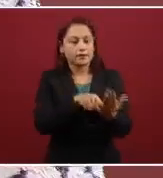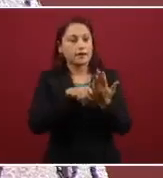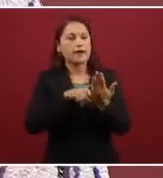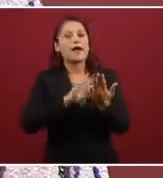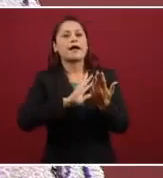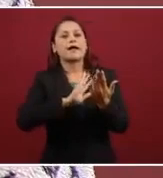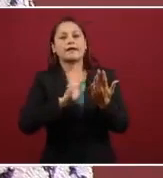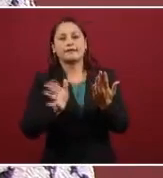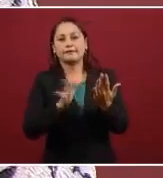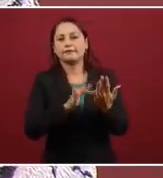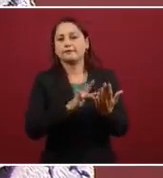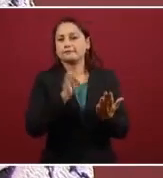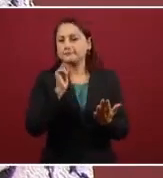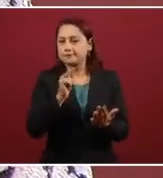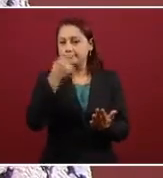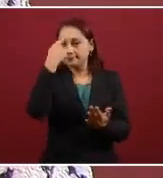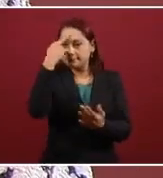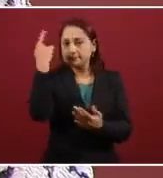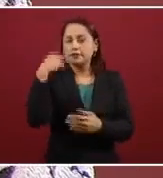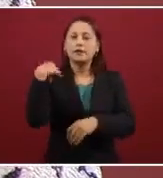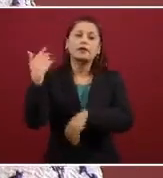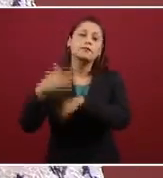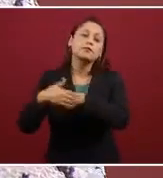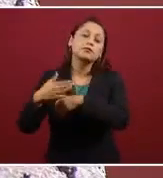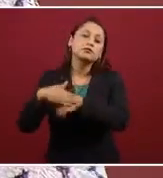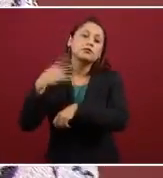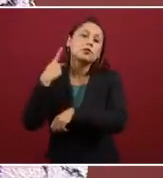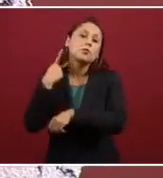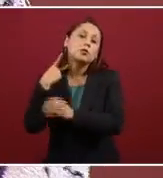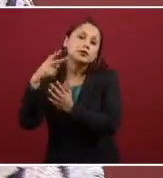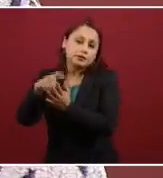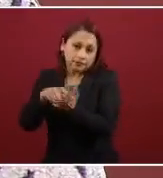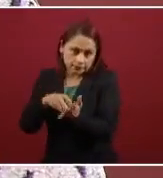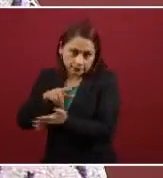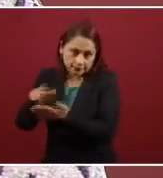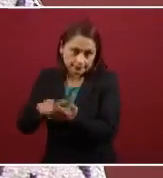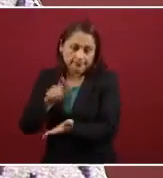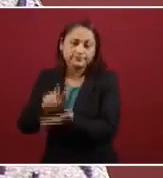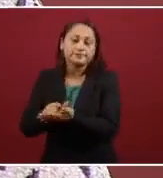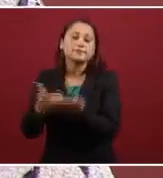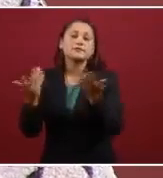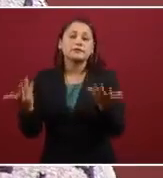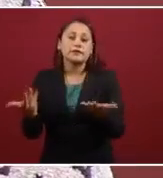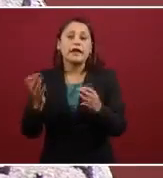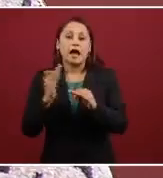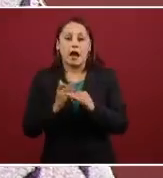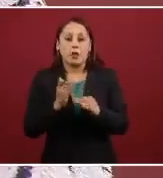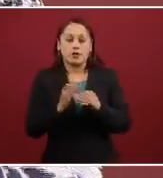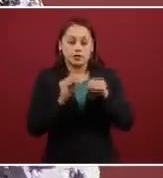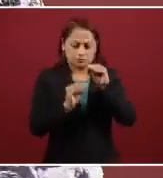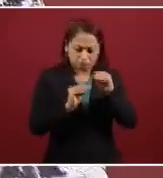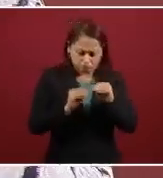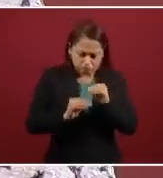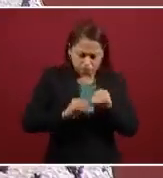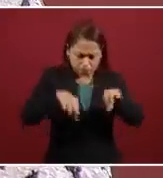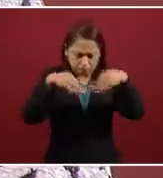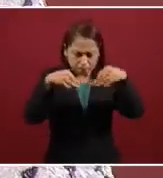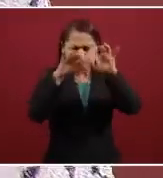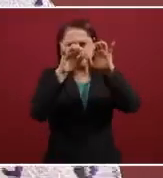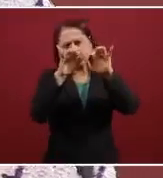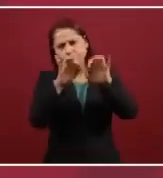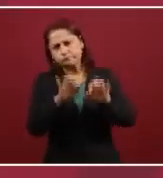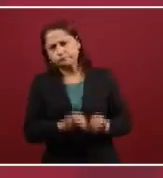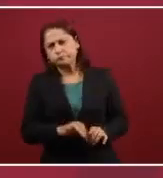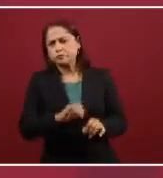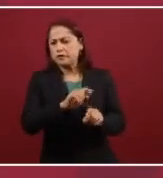Estamos preparando un documento para el presidente justamente para tener ya con datos precisos, con la